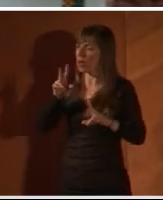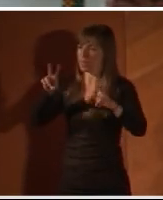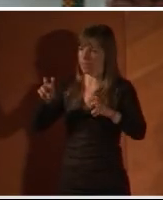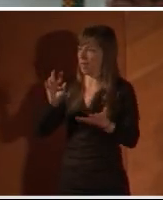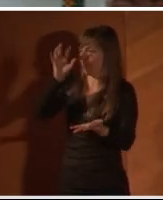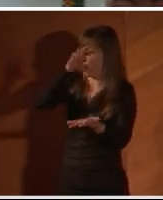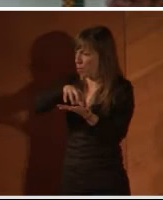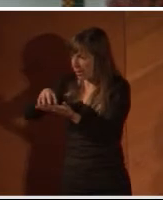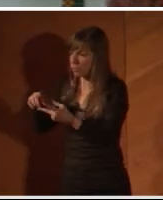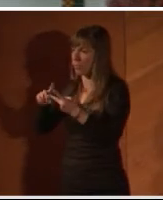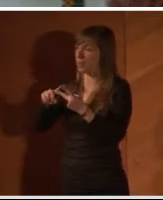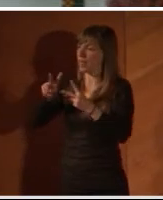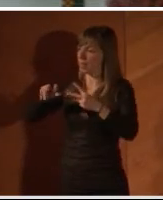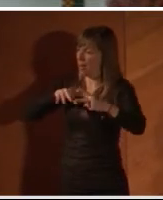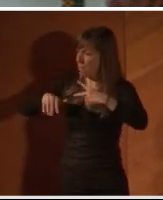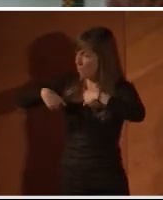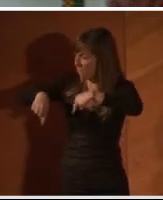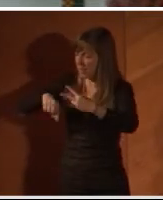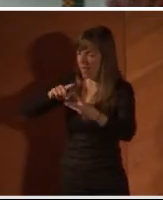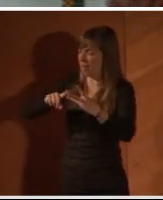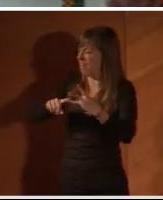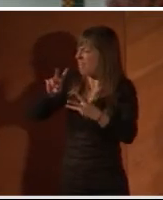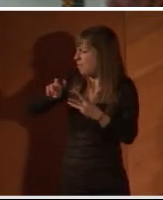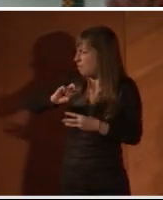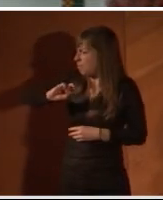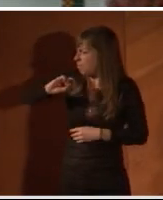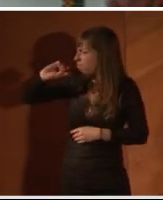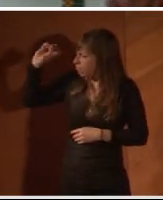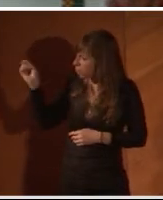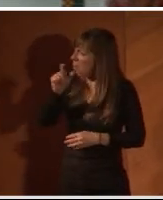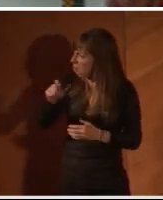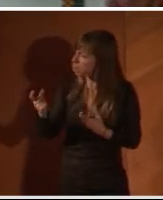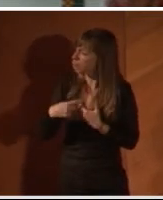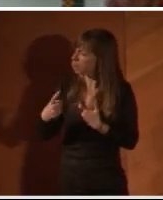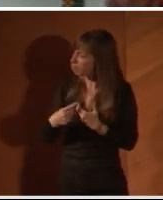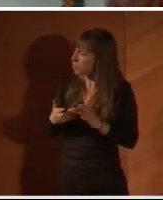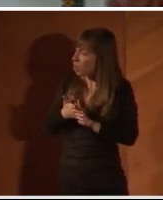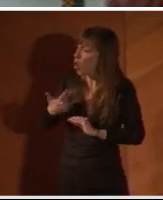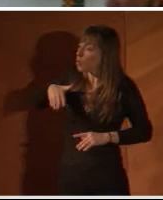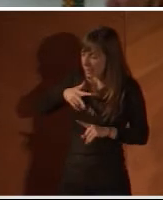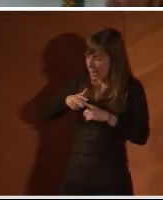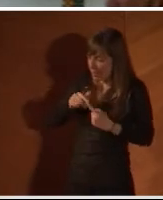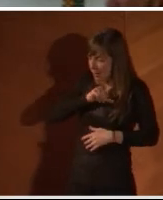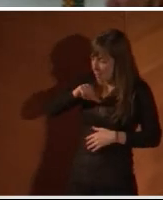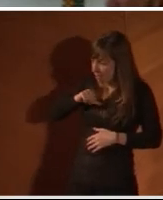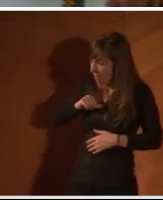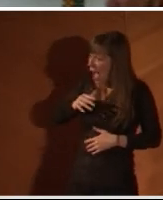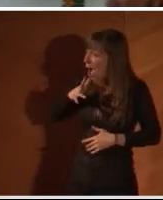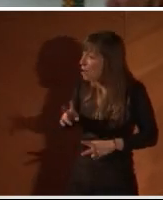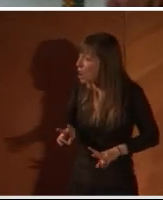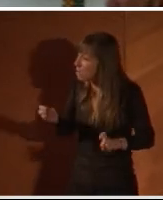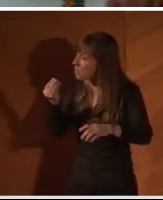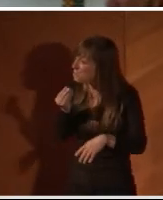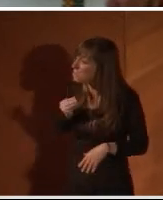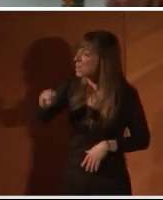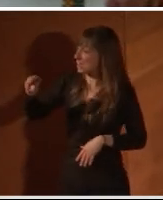centros sociales autogestionados en la ciudad. Hasta ahora con herramientas propias, y ahora este